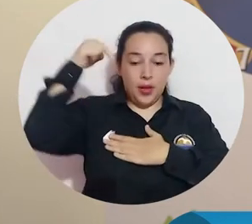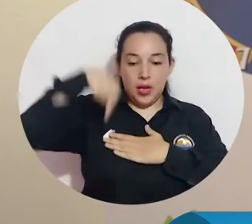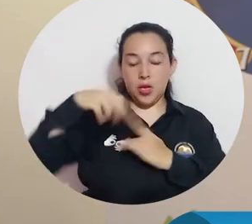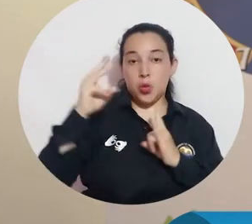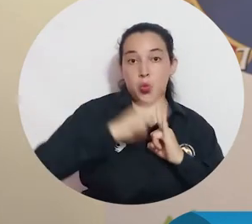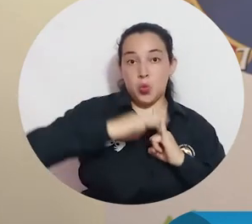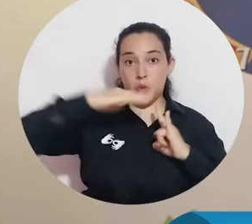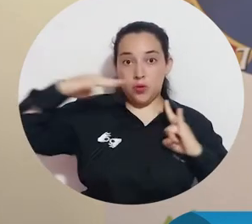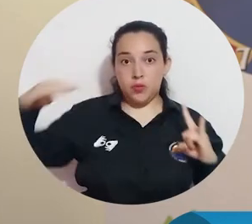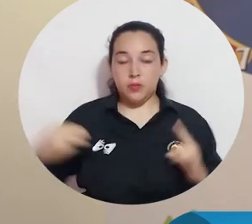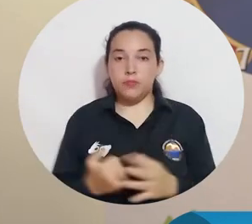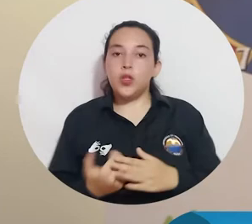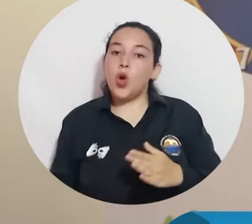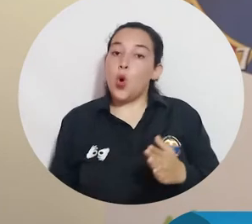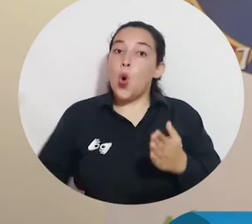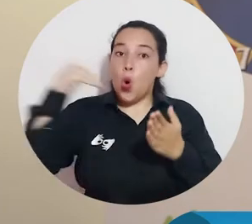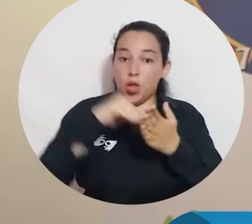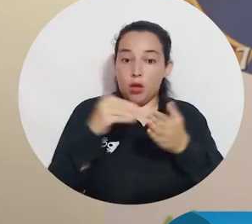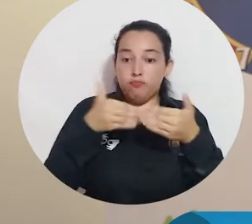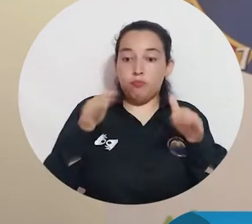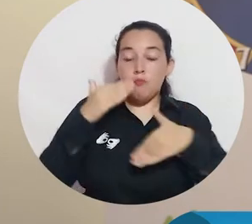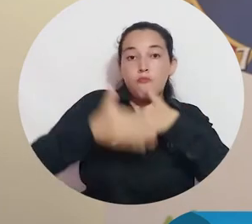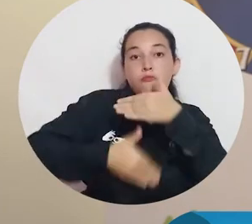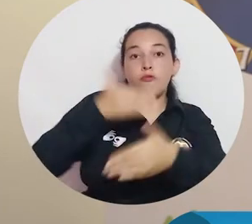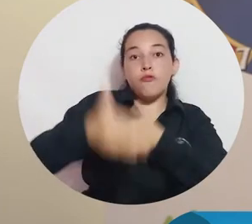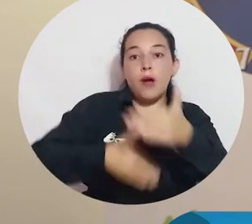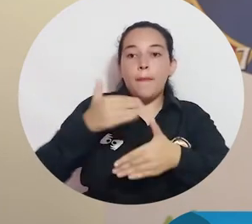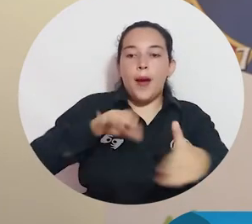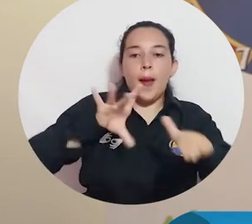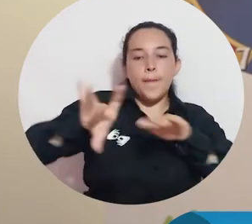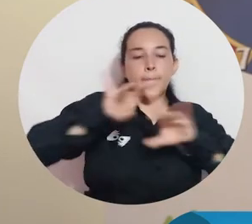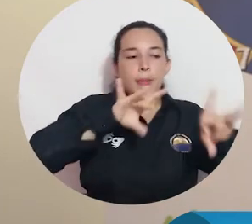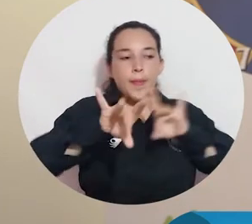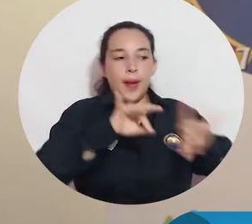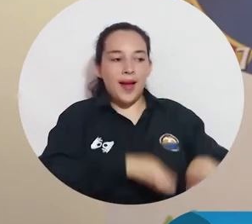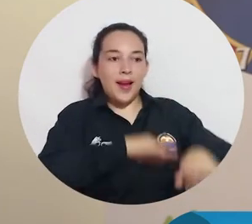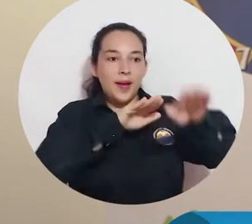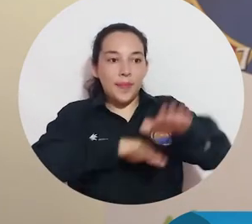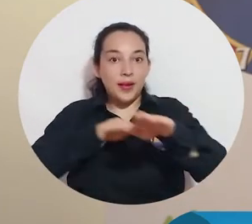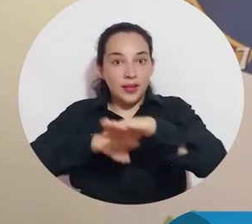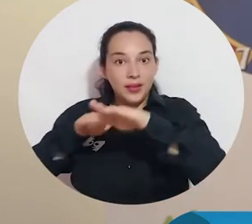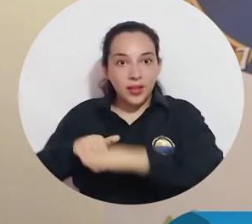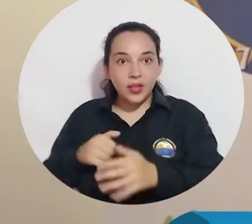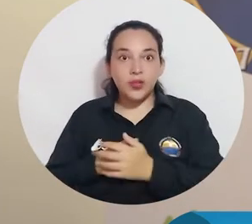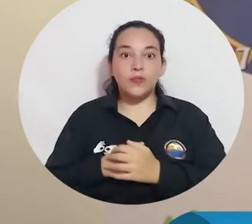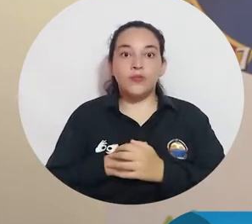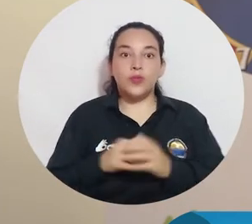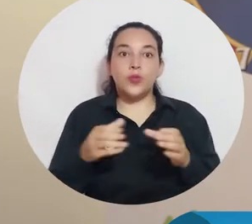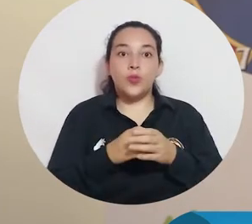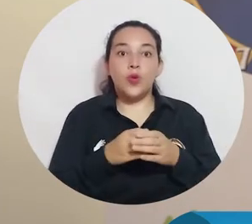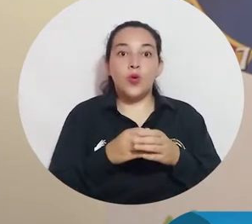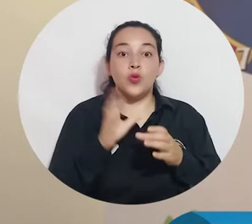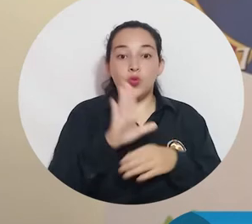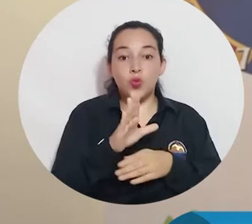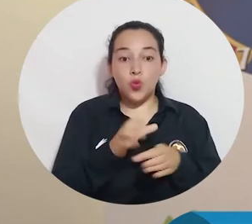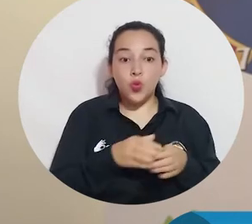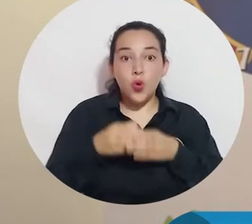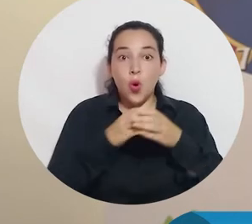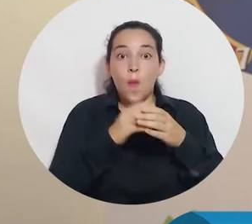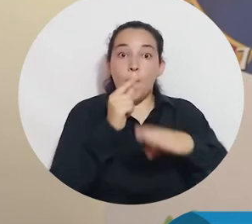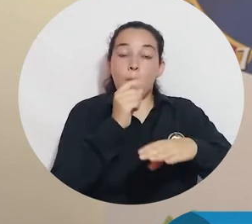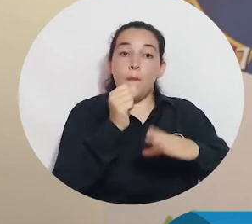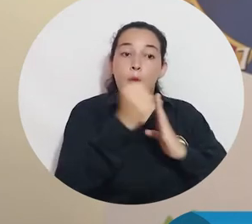de la Universidad del Magdalena que ha reanudado su proceso para seleccionar los representantes a los órganos de Consejo de